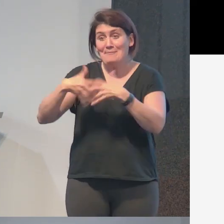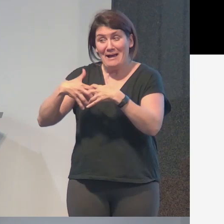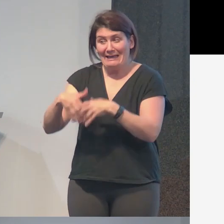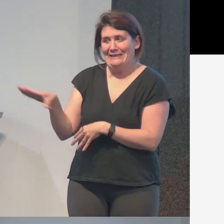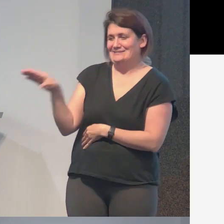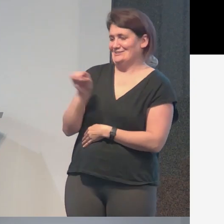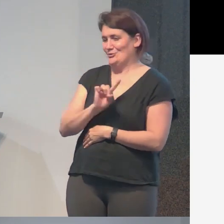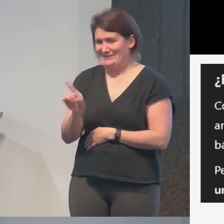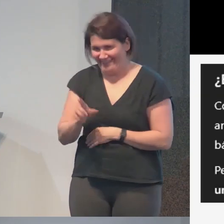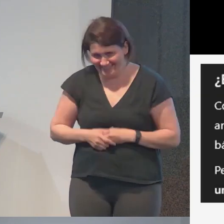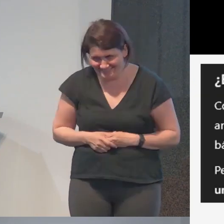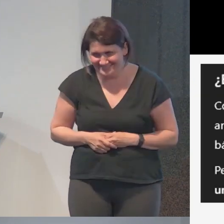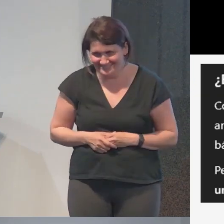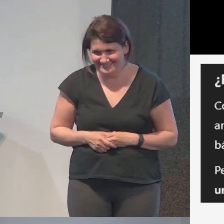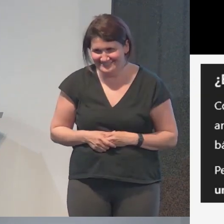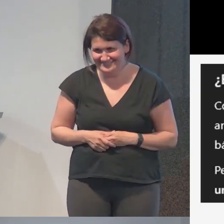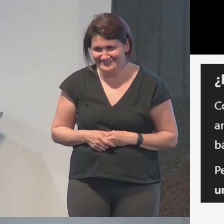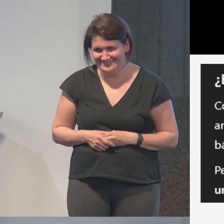entenderán.